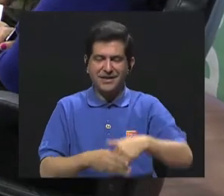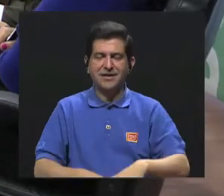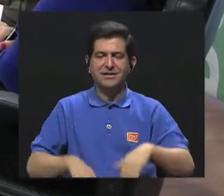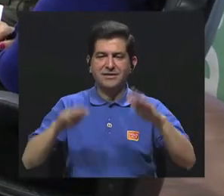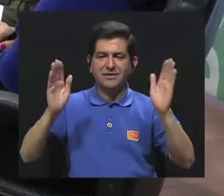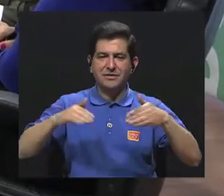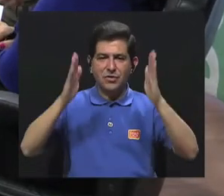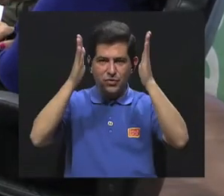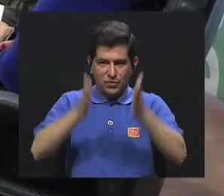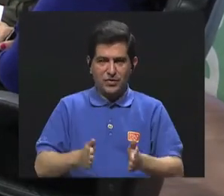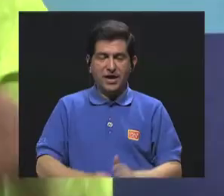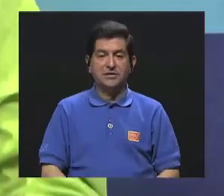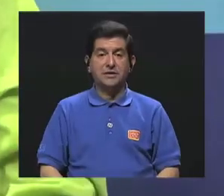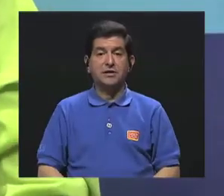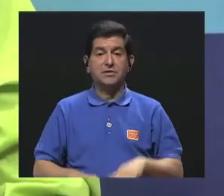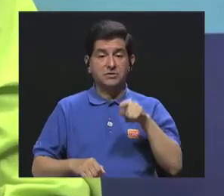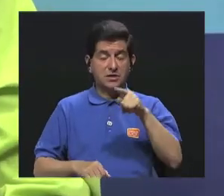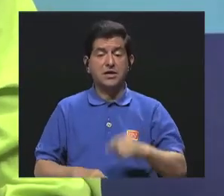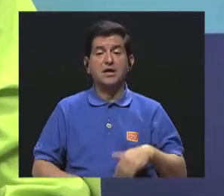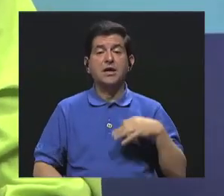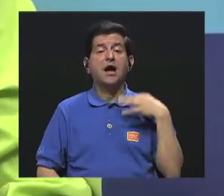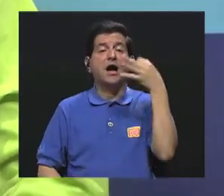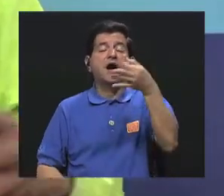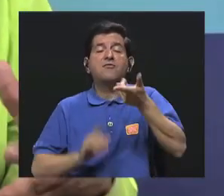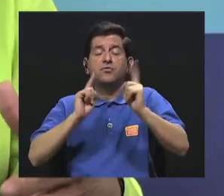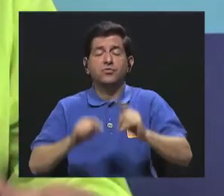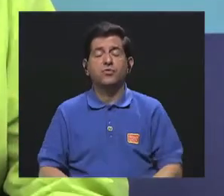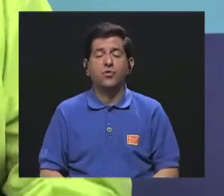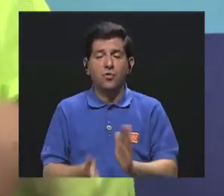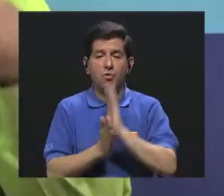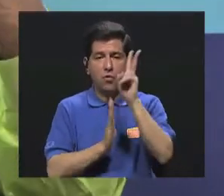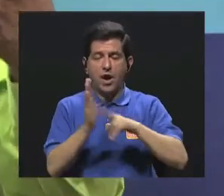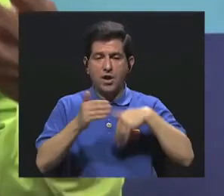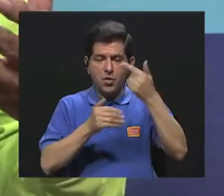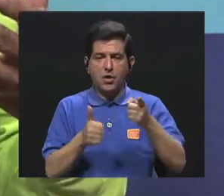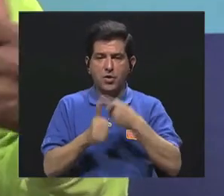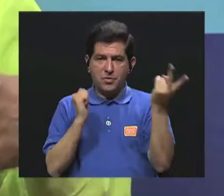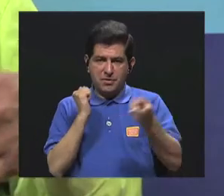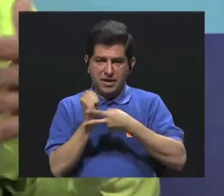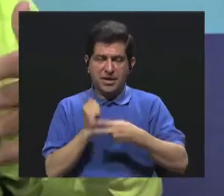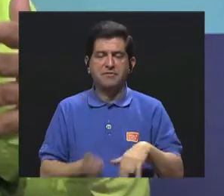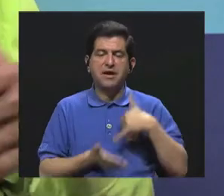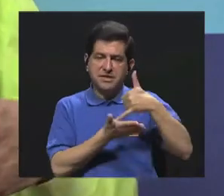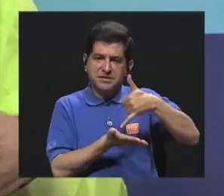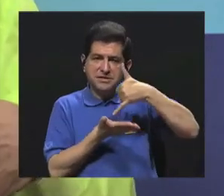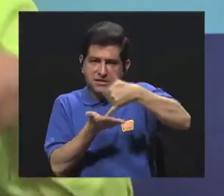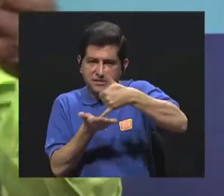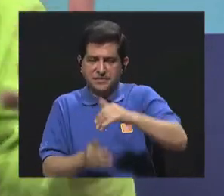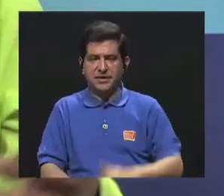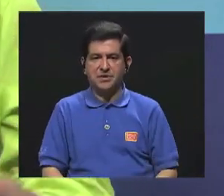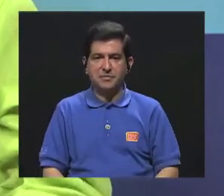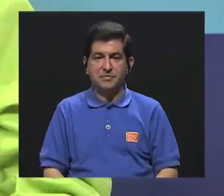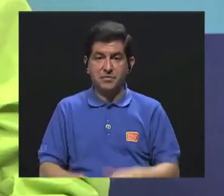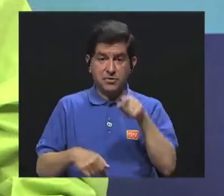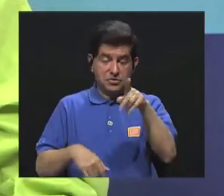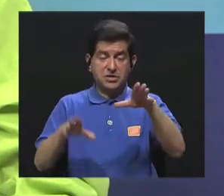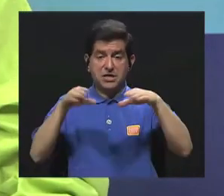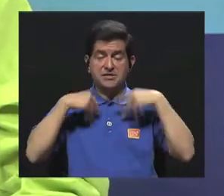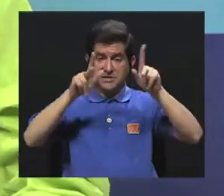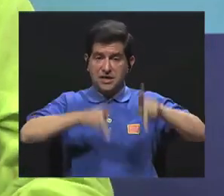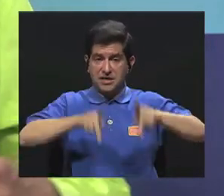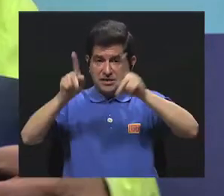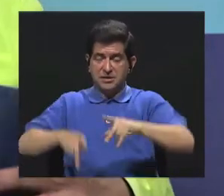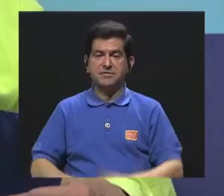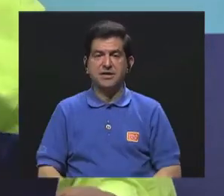Volátiles. ¿Qué rumbo seguirá el documental después del estreno, de los premios y de esta aceptación del público?